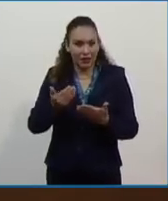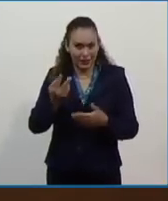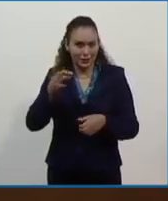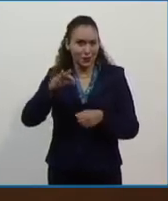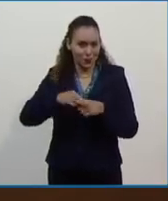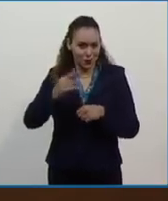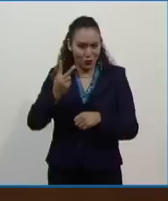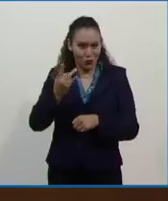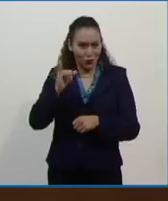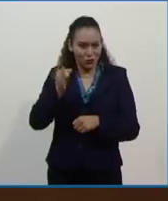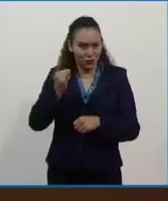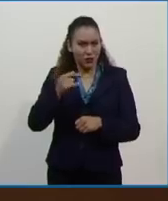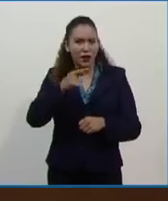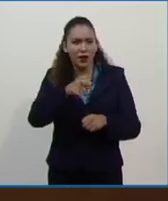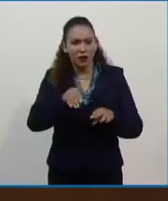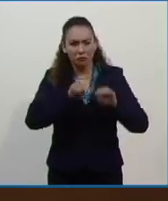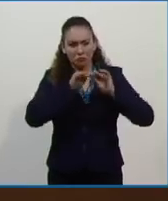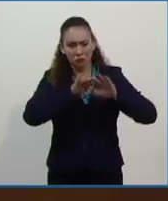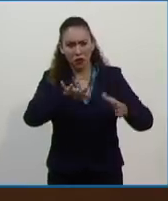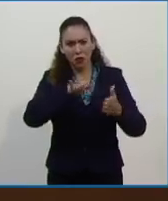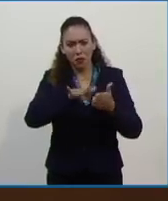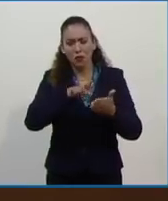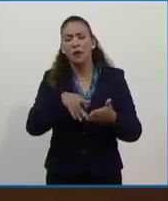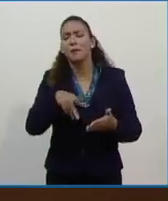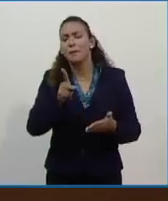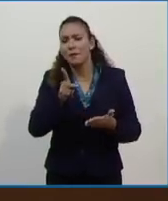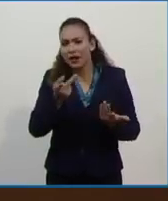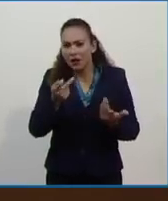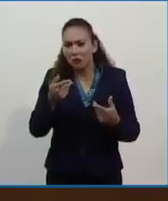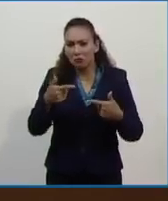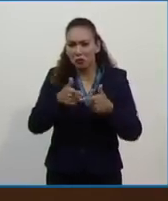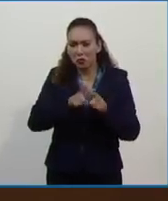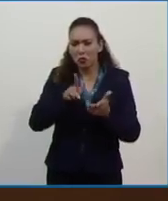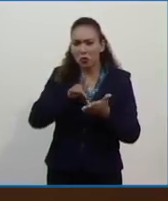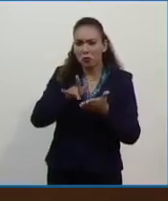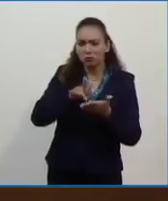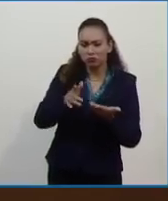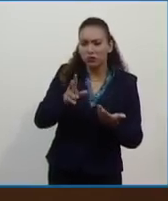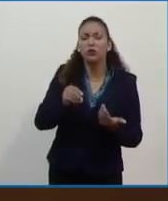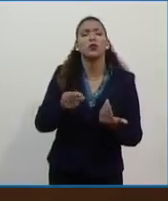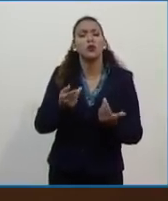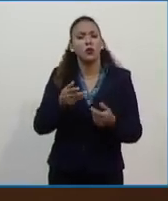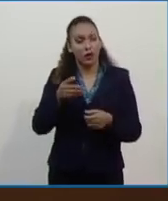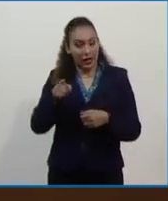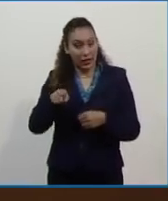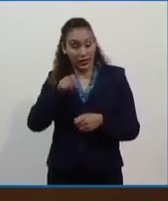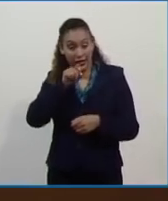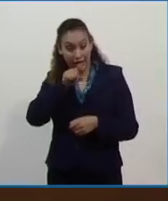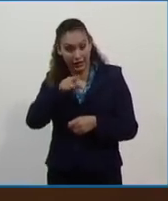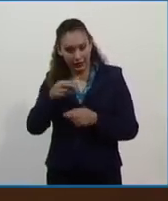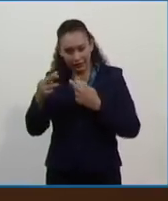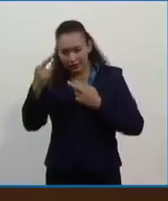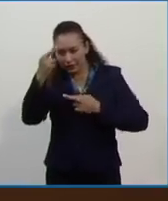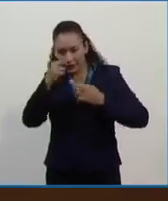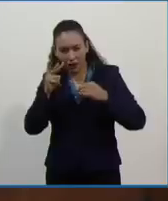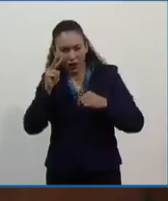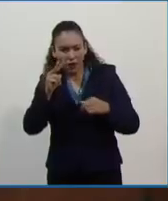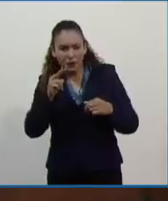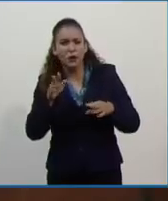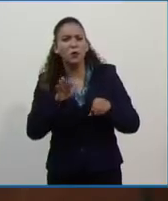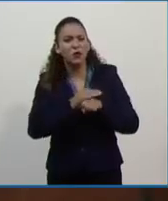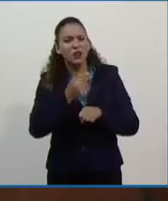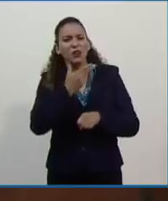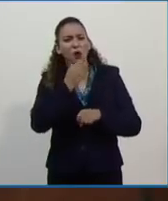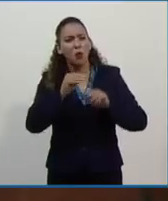de junio no violó el principio de laicidad. Ello debido a que el Tribunal de Jalisco omitió estudiar de manera integral el mensaje y